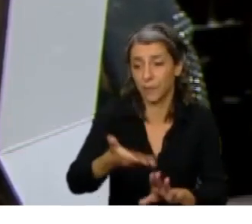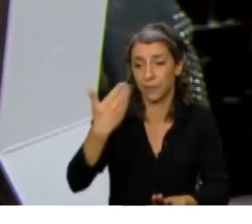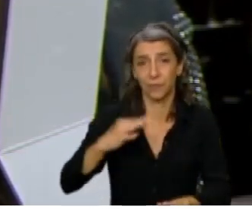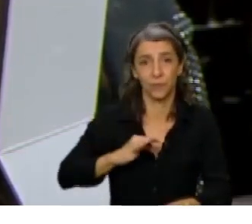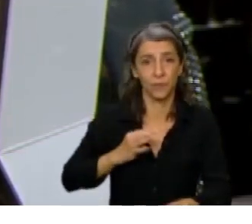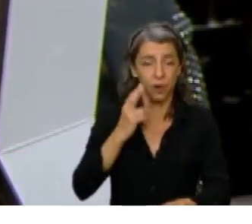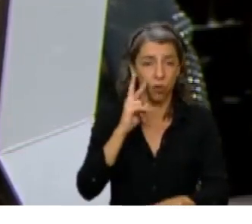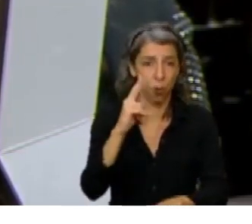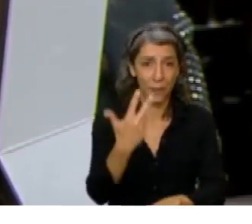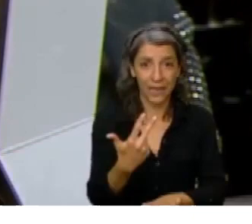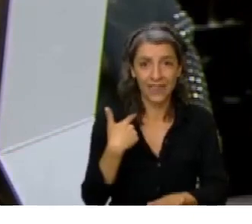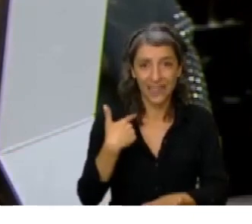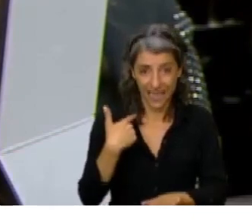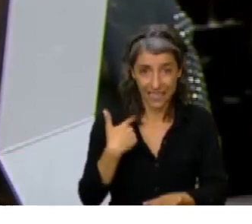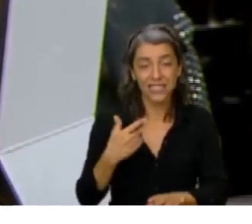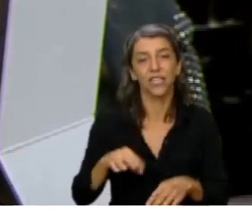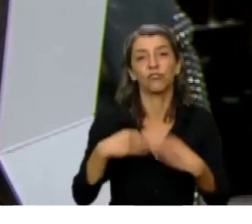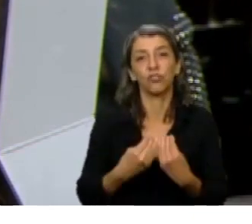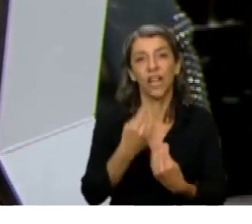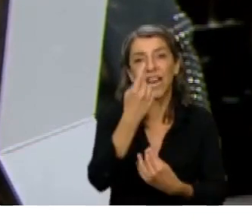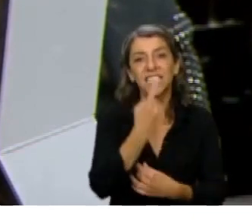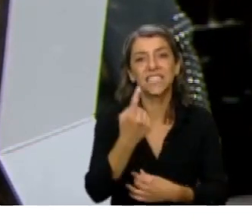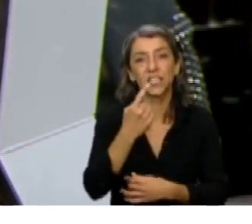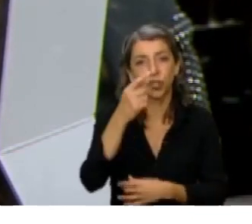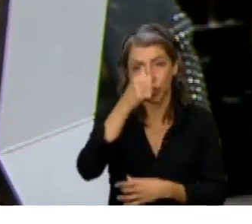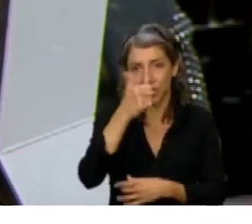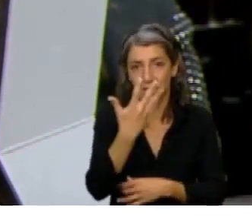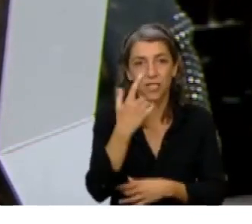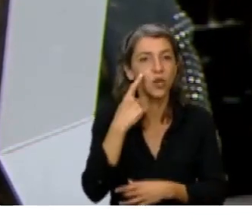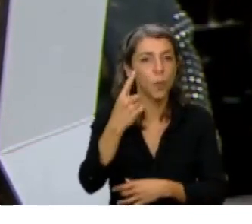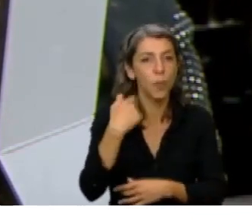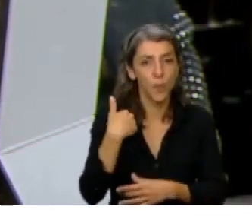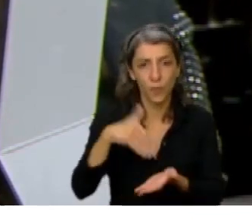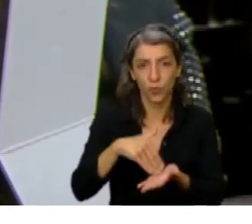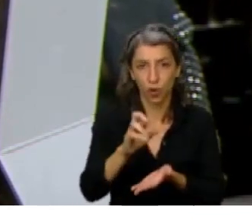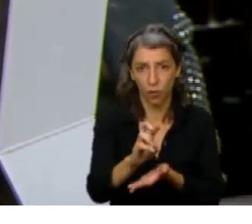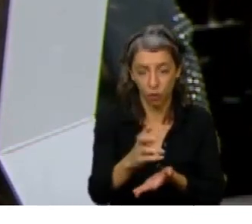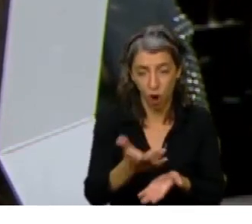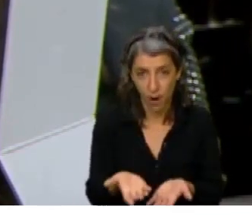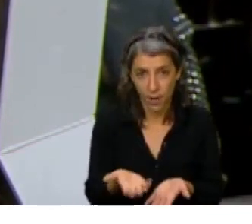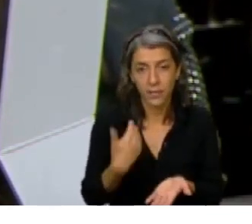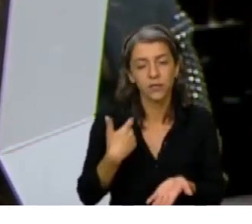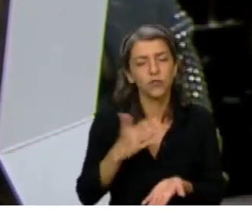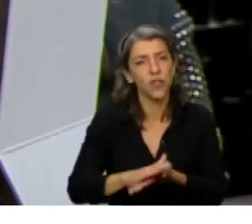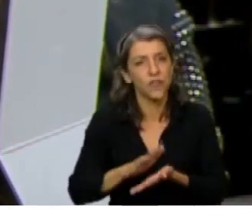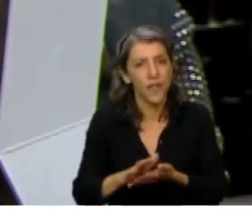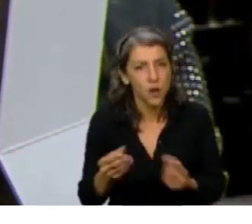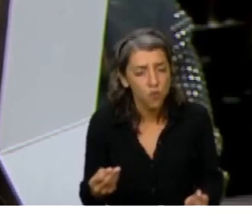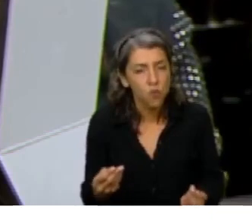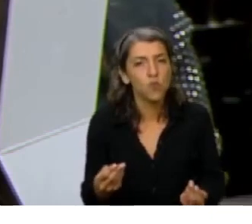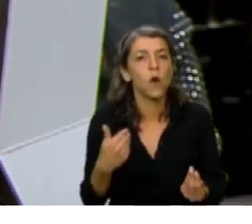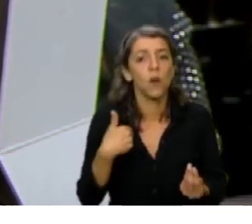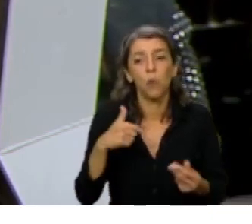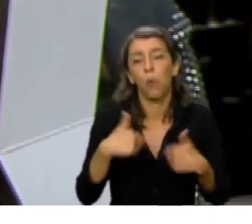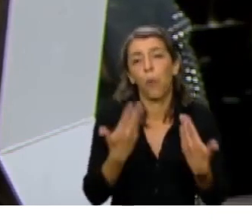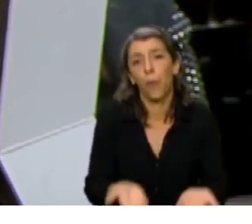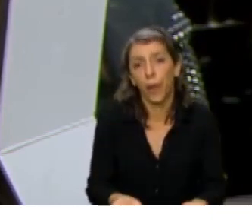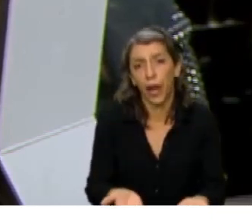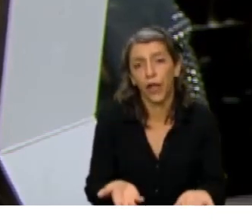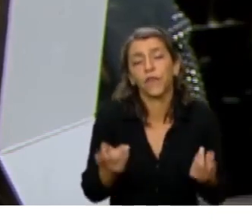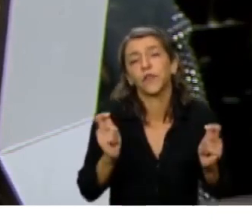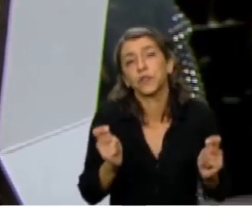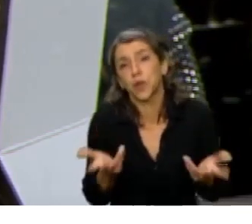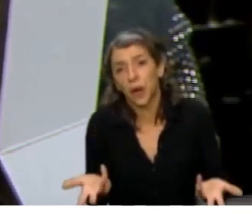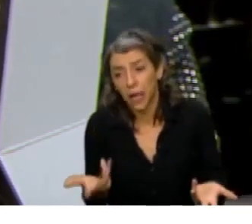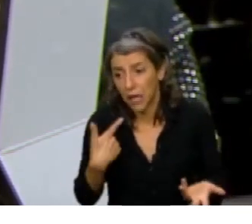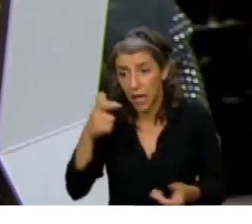la friolera de 165 mil millones de dólares. De nuevo, los grandes beneficiados de esto no son